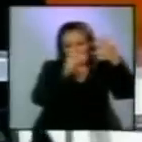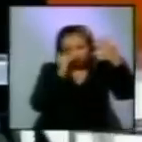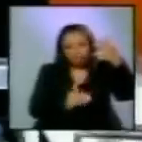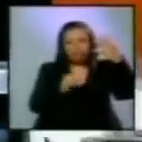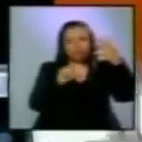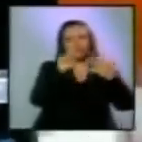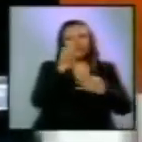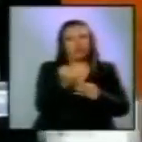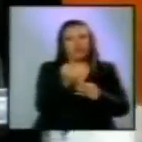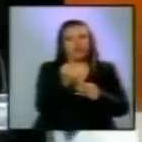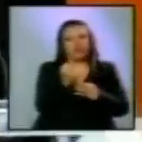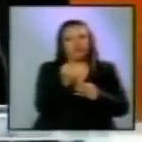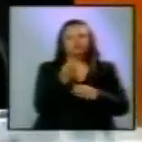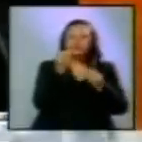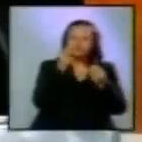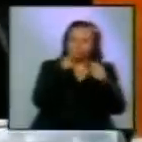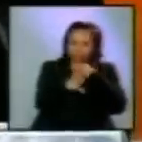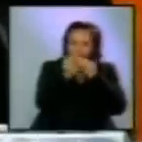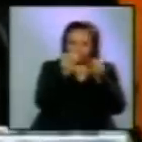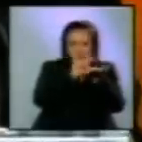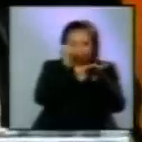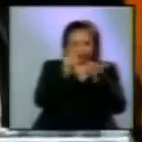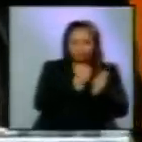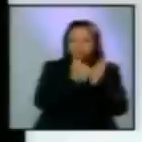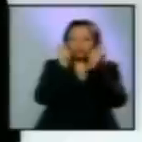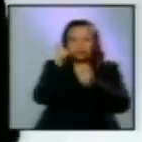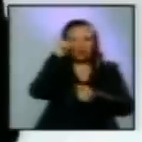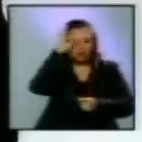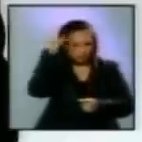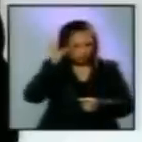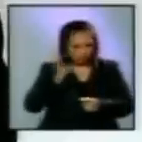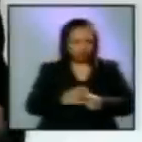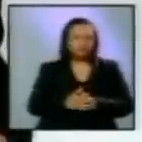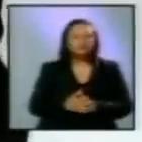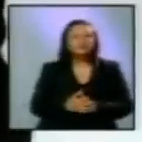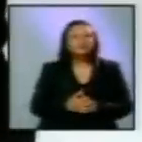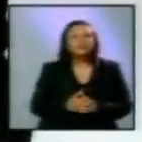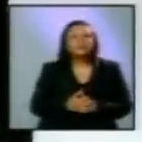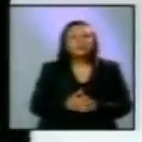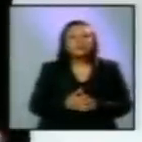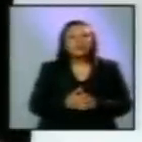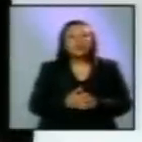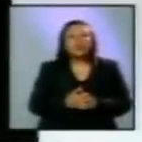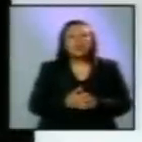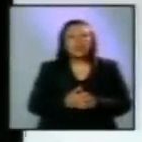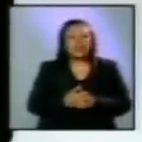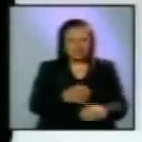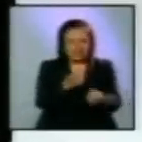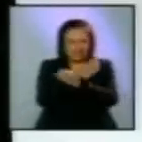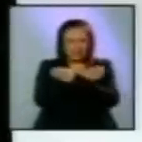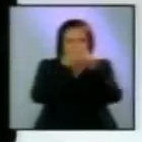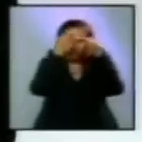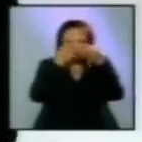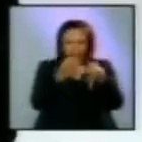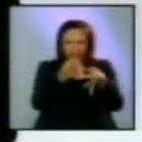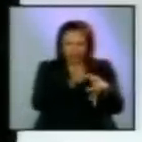prueba enlace. Muchas gracias, muchas gracias. Y tiene la palabra Gabriel Cuadri. Bueno, la educación de calidad es, en